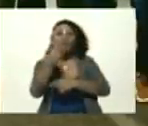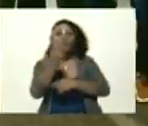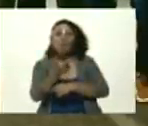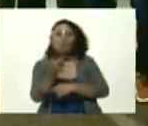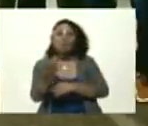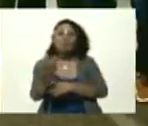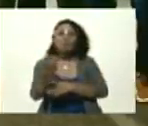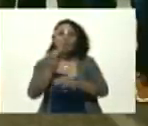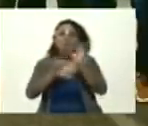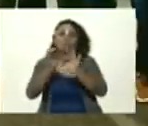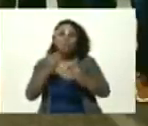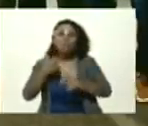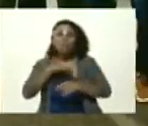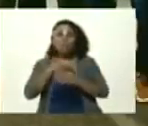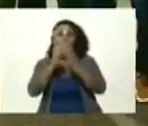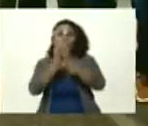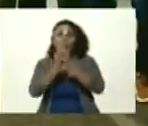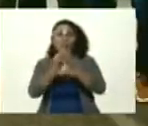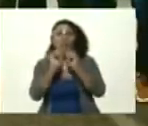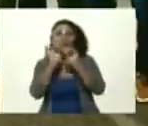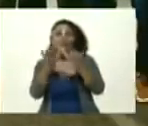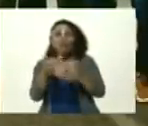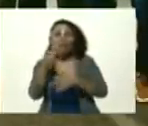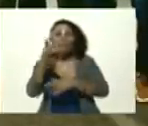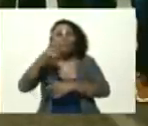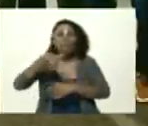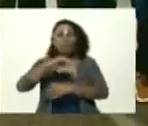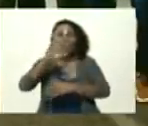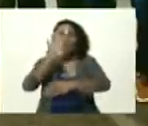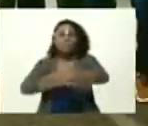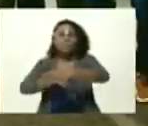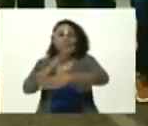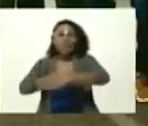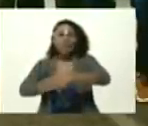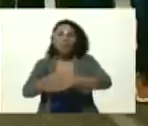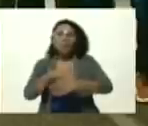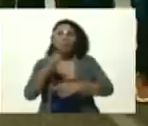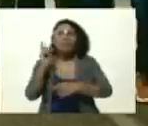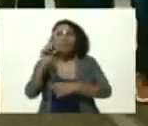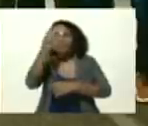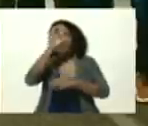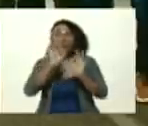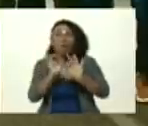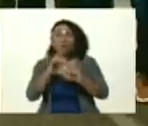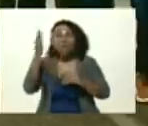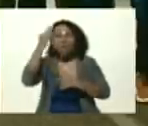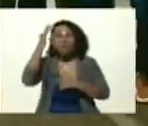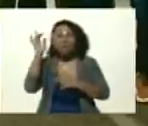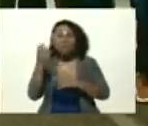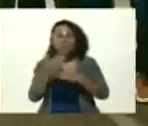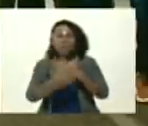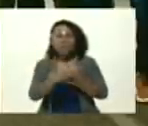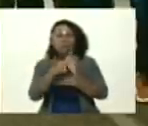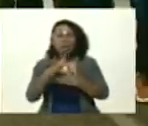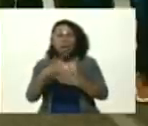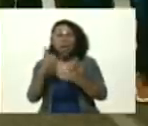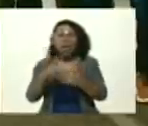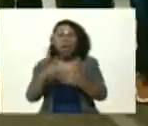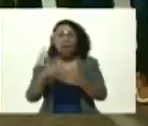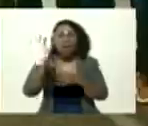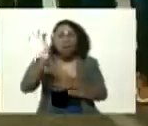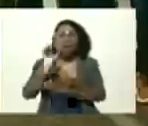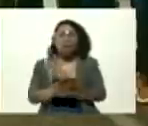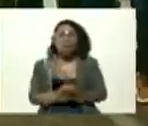desde acá oraciones y bendiciones también al pueblo de Barcelona, que sin lugar a dudas sabemos saldrá adelante como está saliendo la